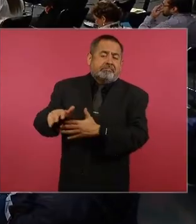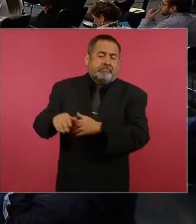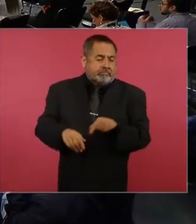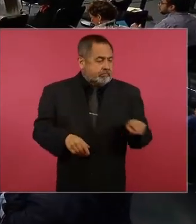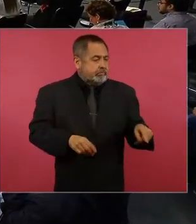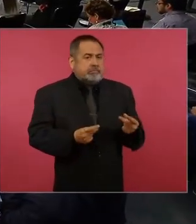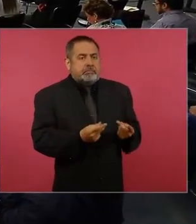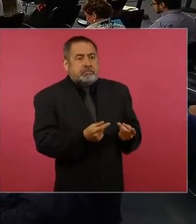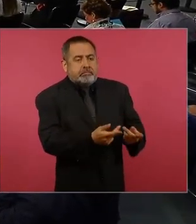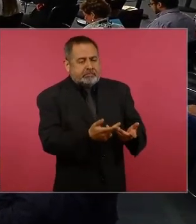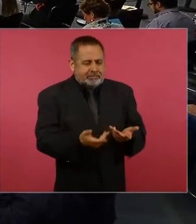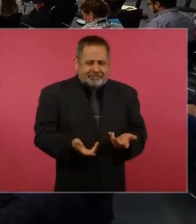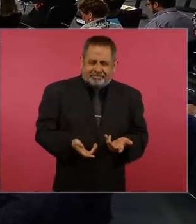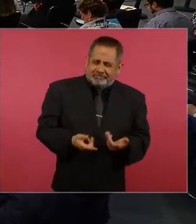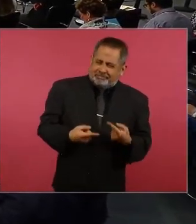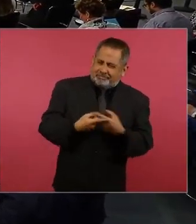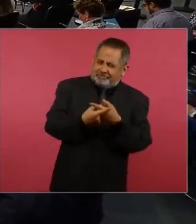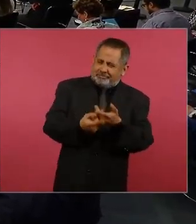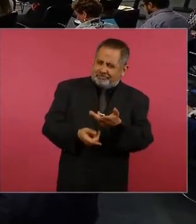Porque